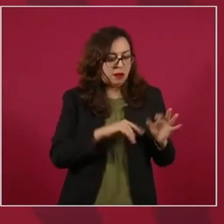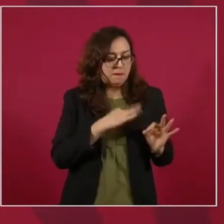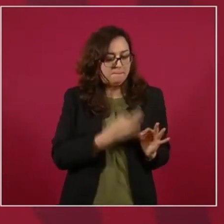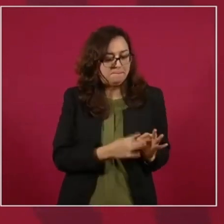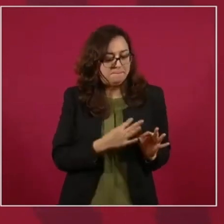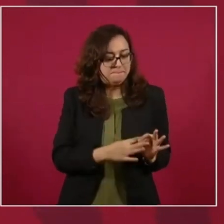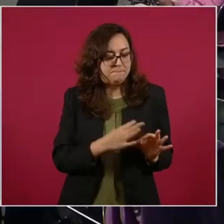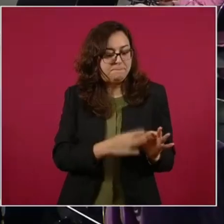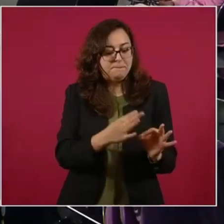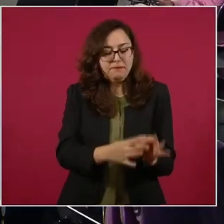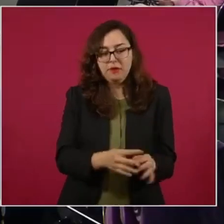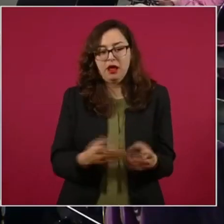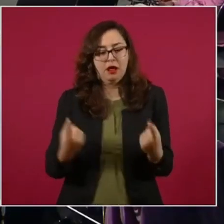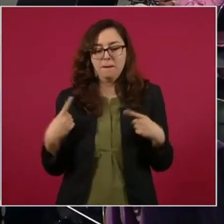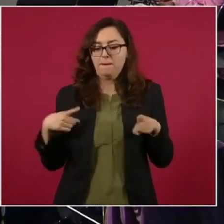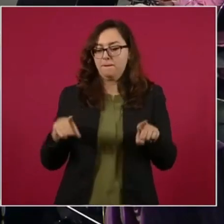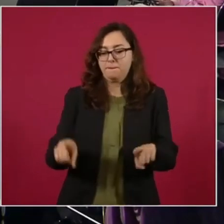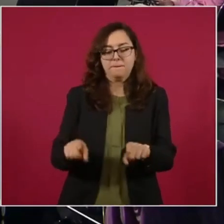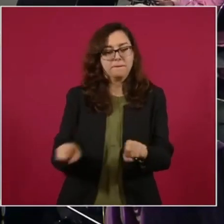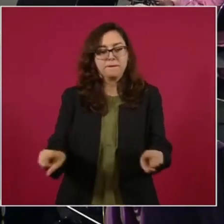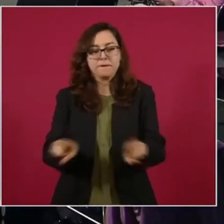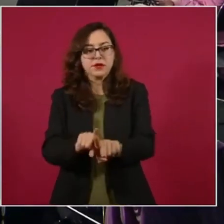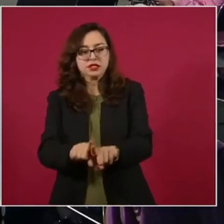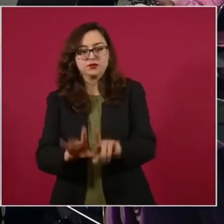de los que ofrecí.